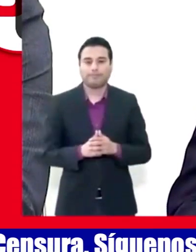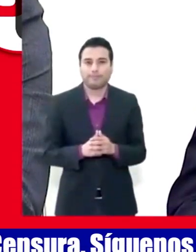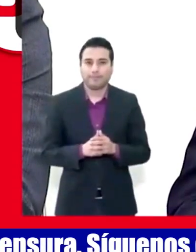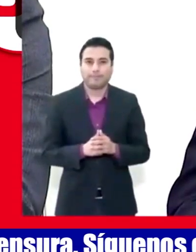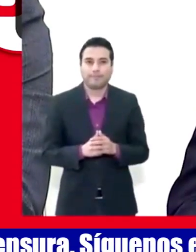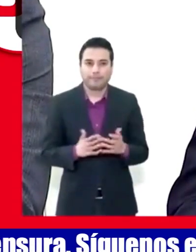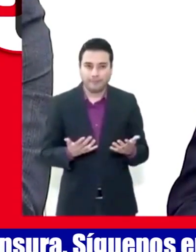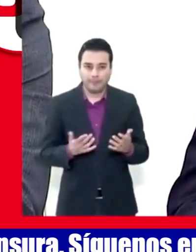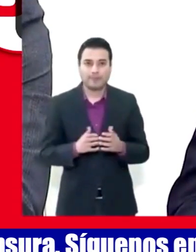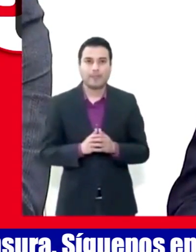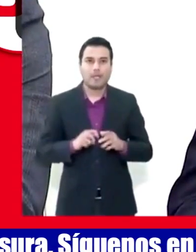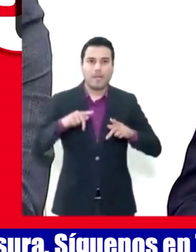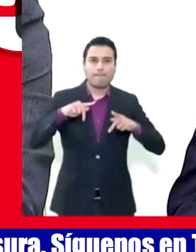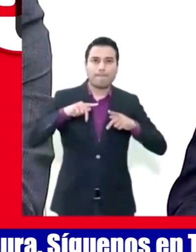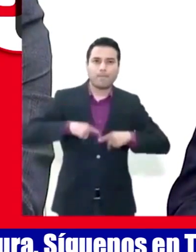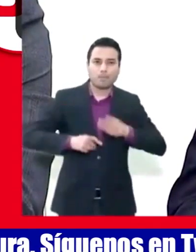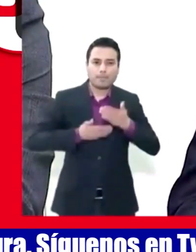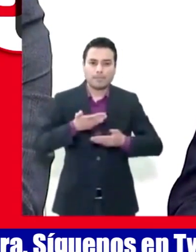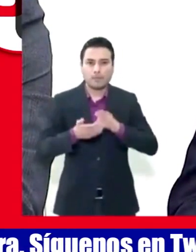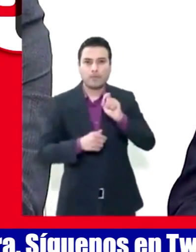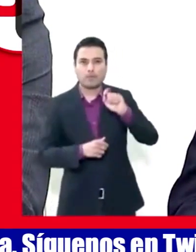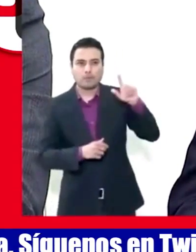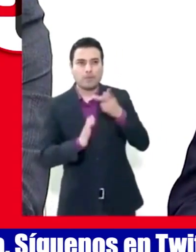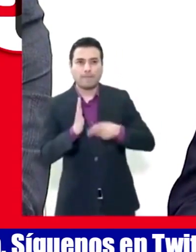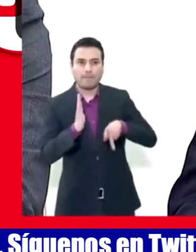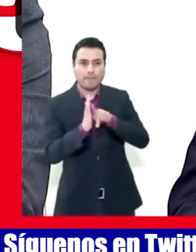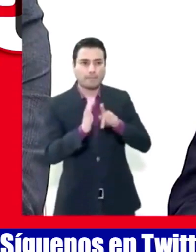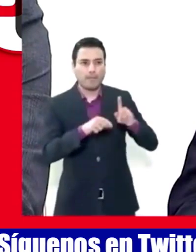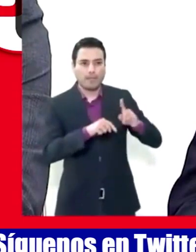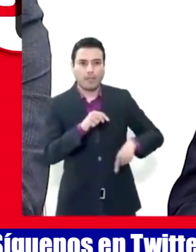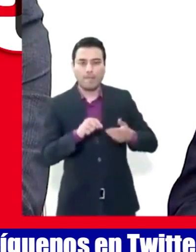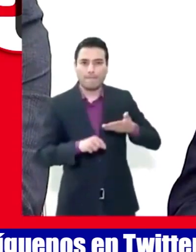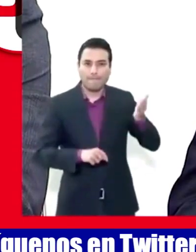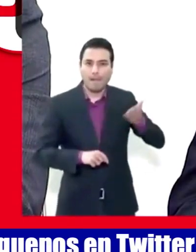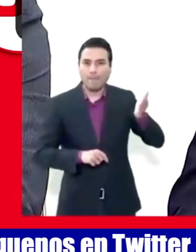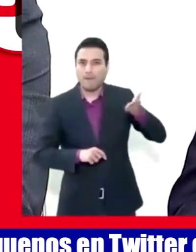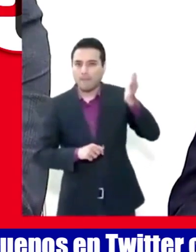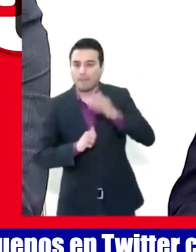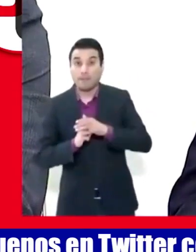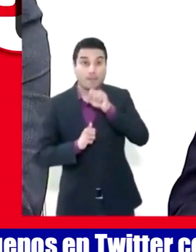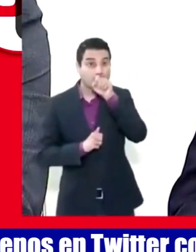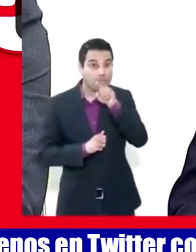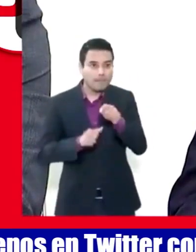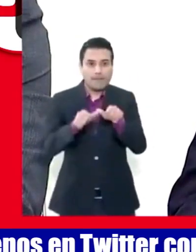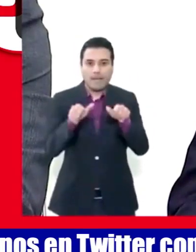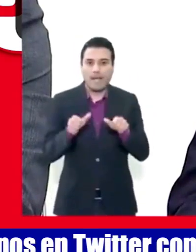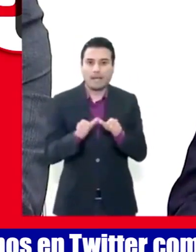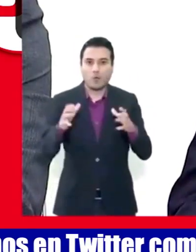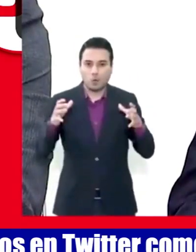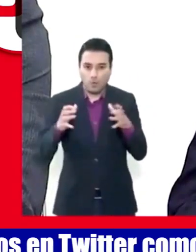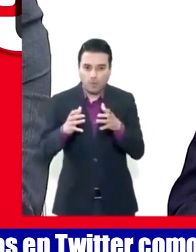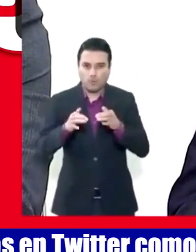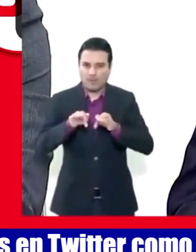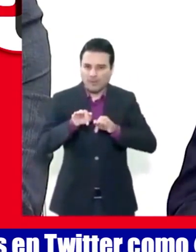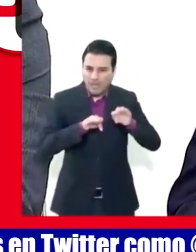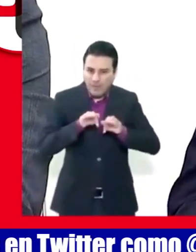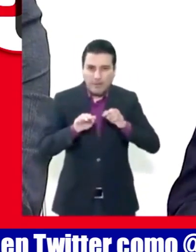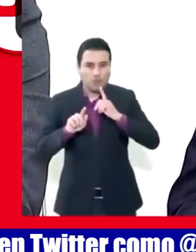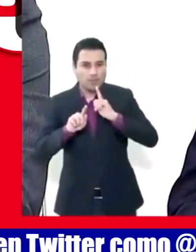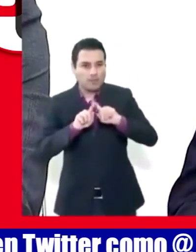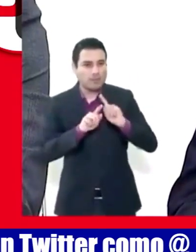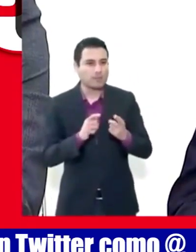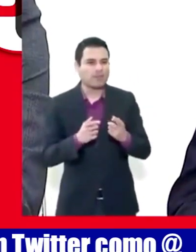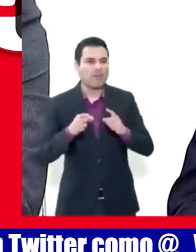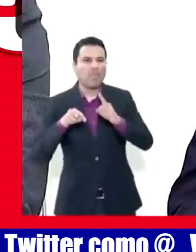plazas del servicio profesional fusionar estructuras que tienen dinámicas de trabajo intensas diversas y en